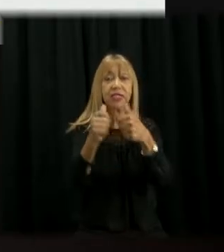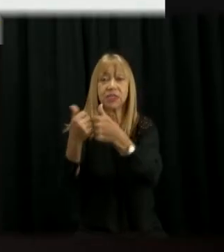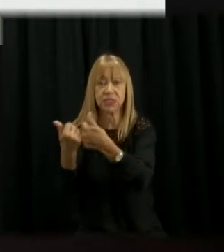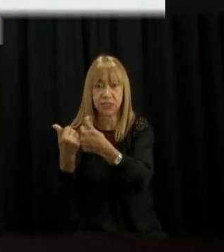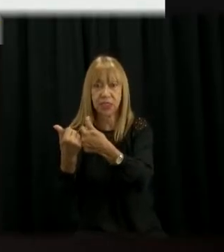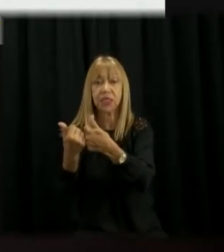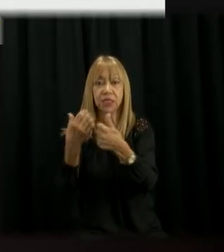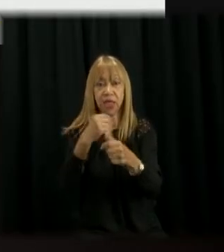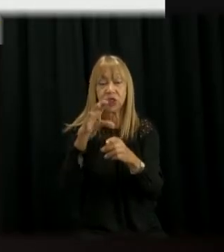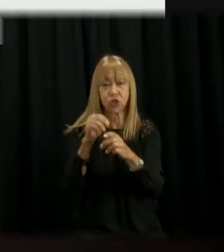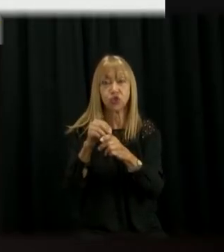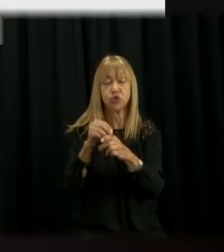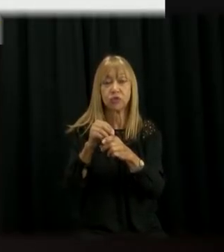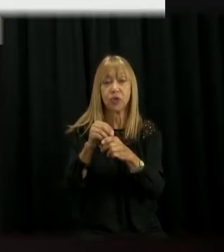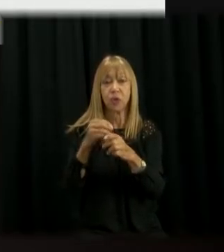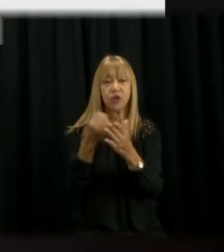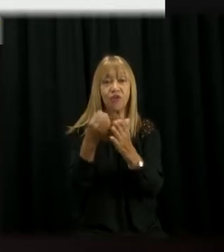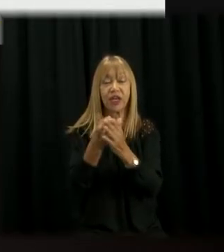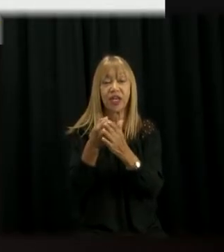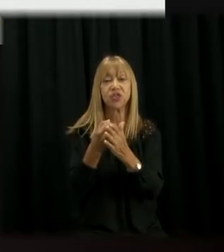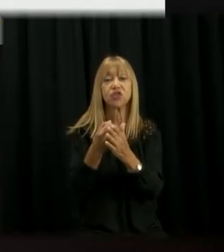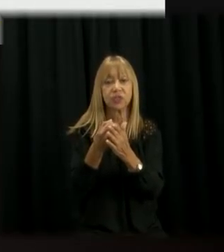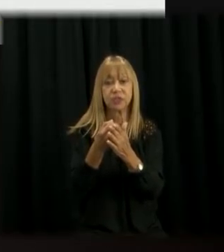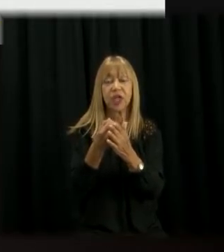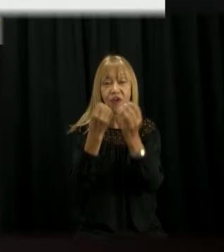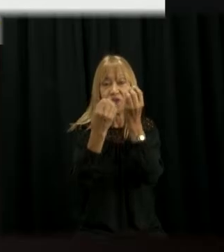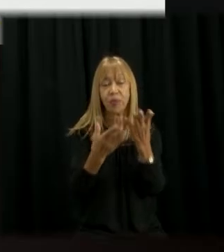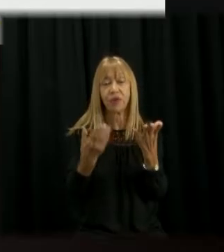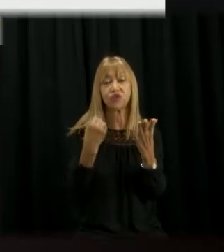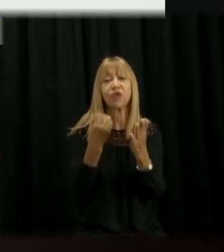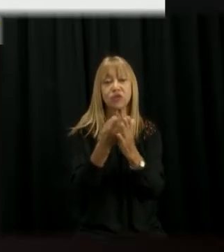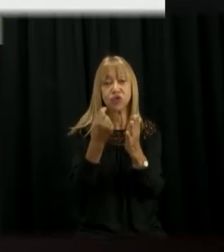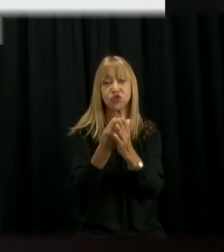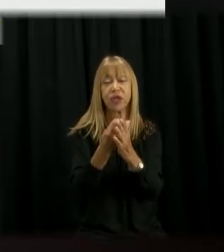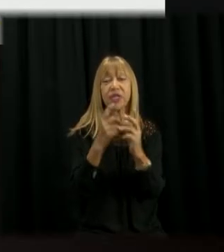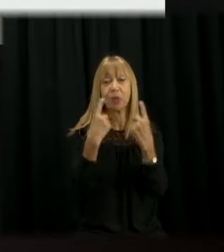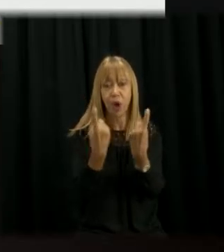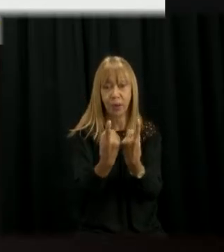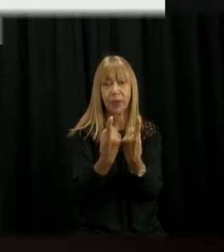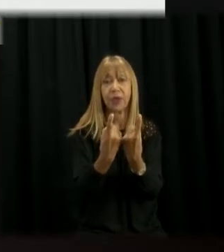agencias correspondientes que están emitiendo la información financiera para el Departamento de Hacienda.